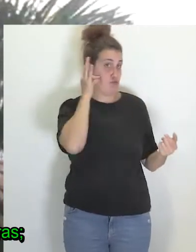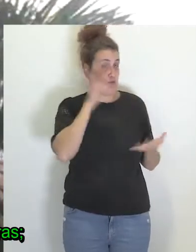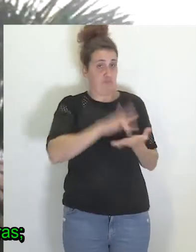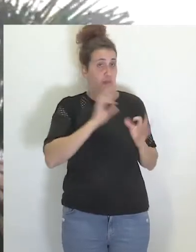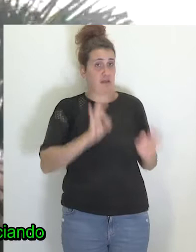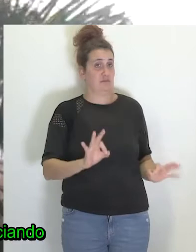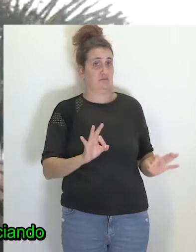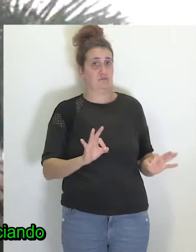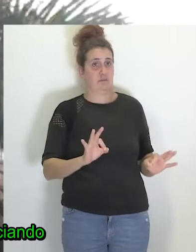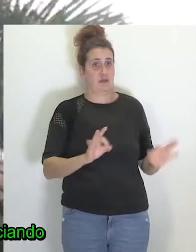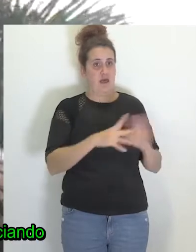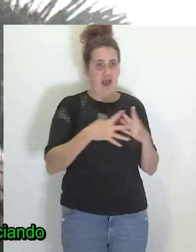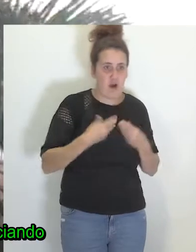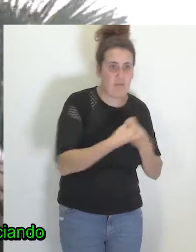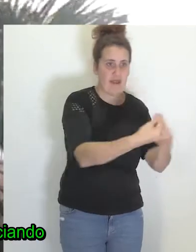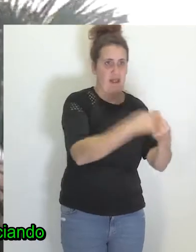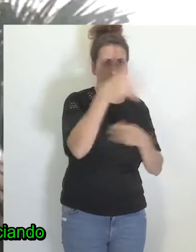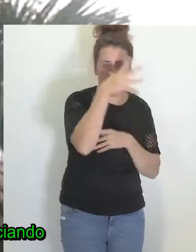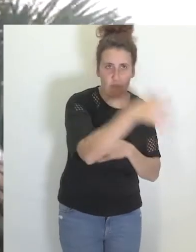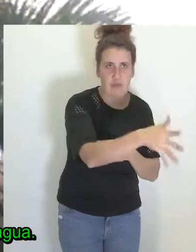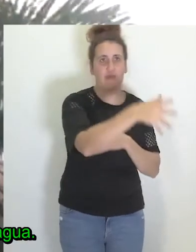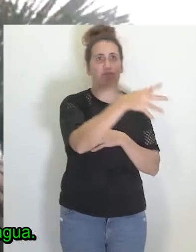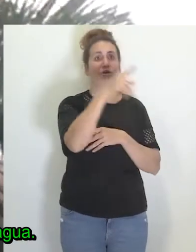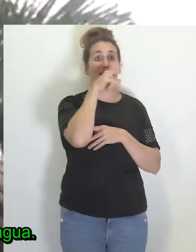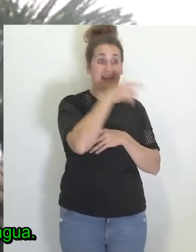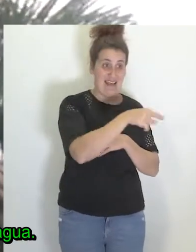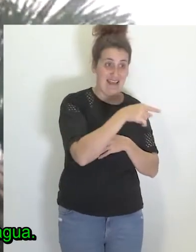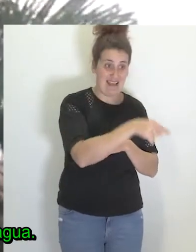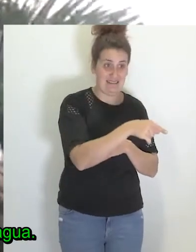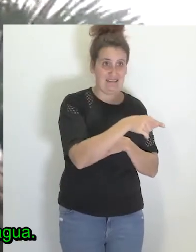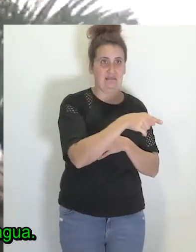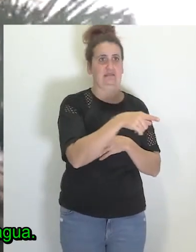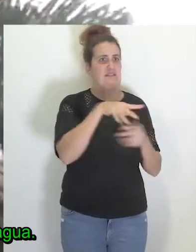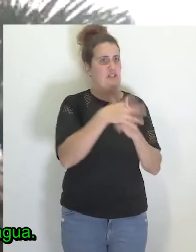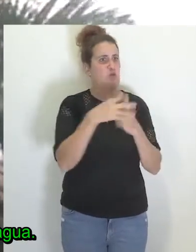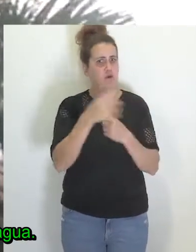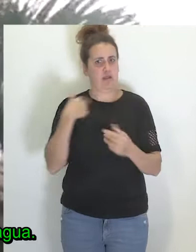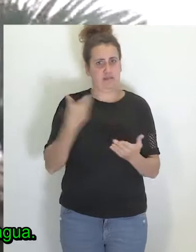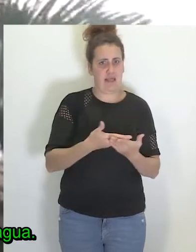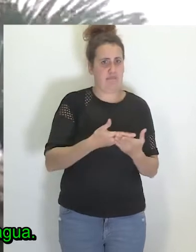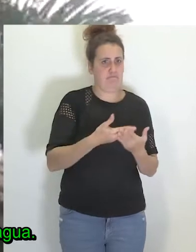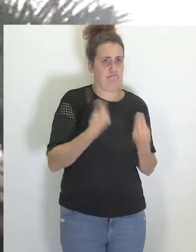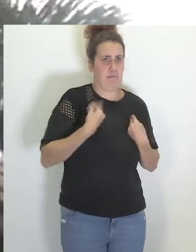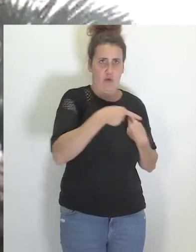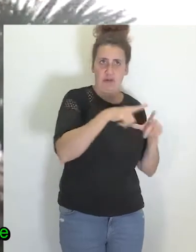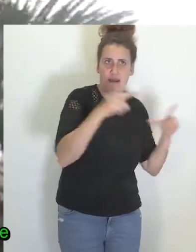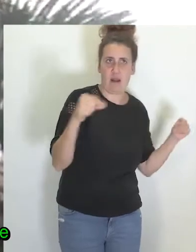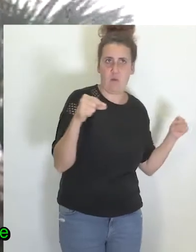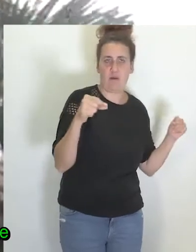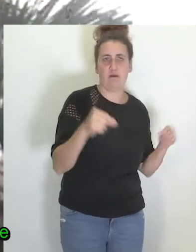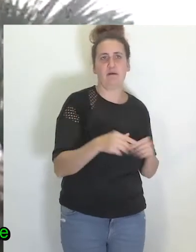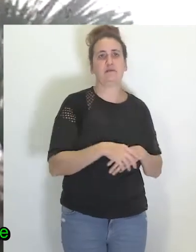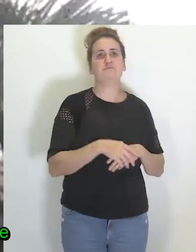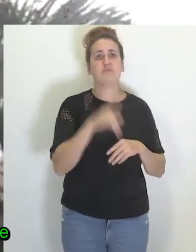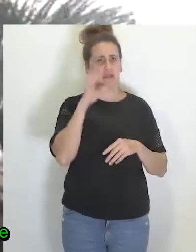nosotras, es estar acompañando y denunciando estas violaciones que nos han ocurrido en Nicaragua.